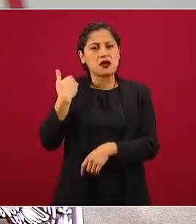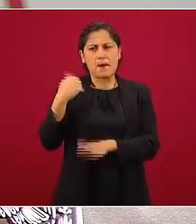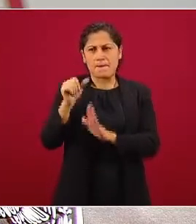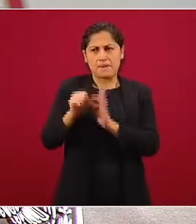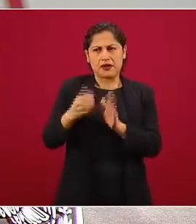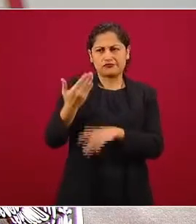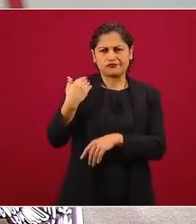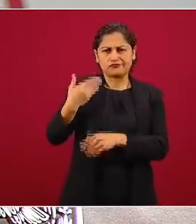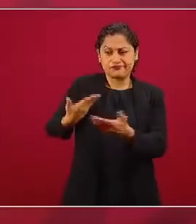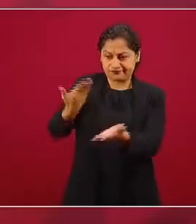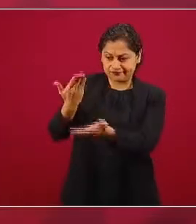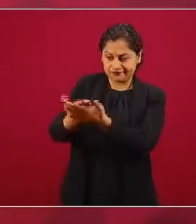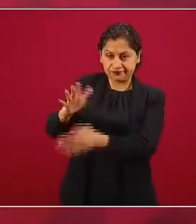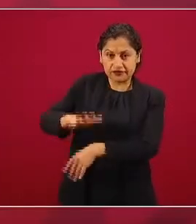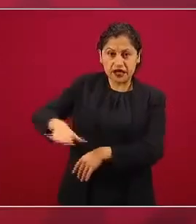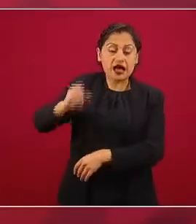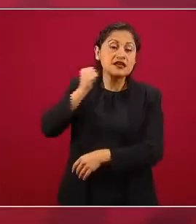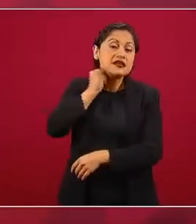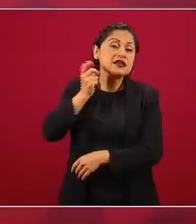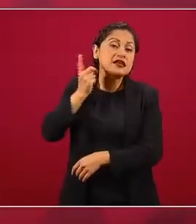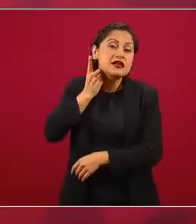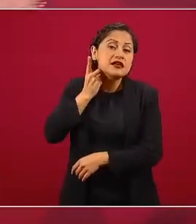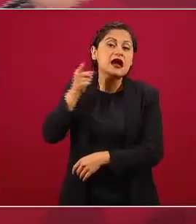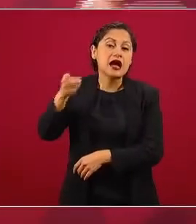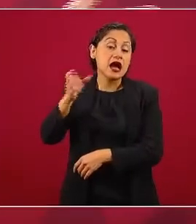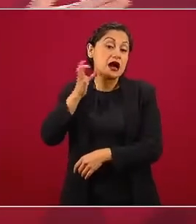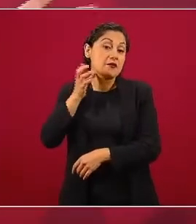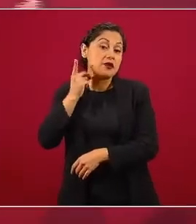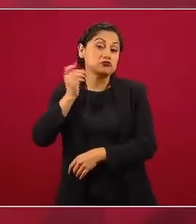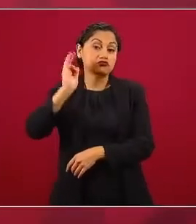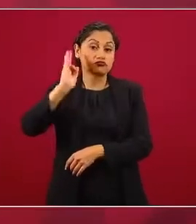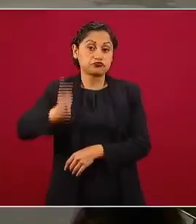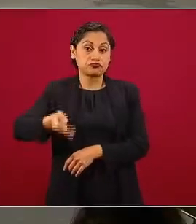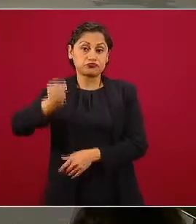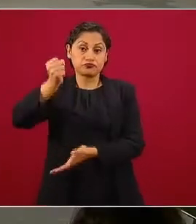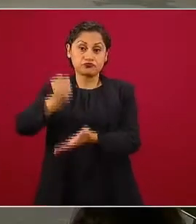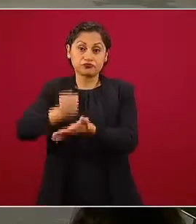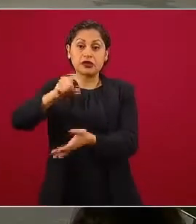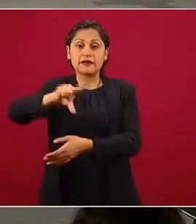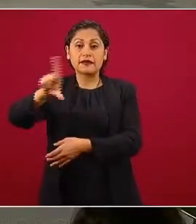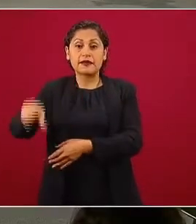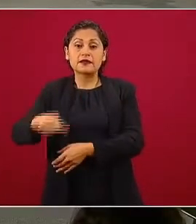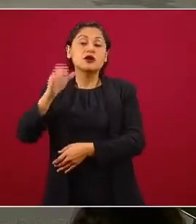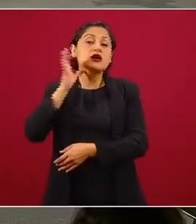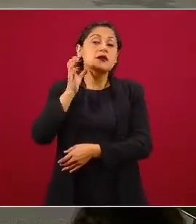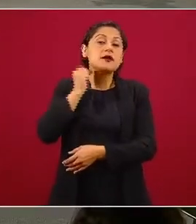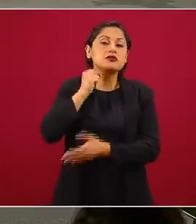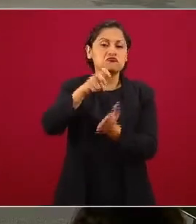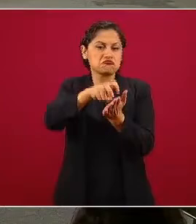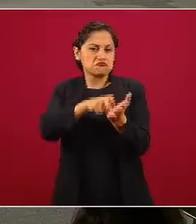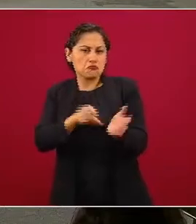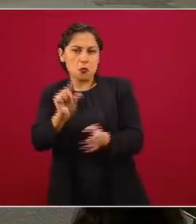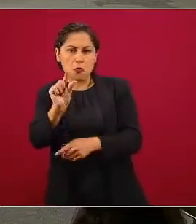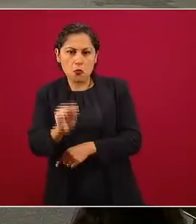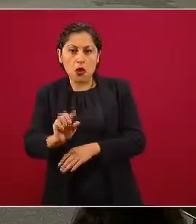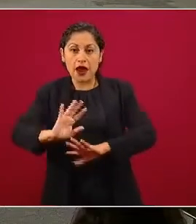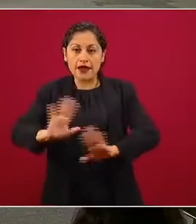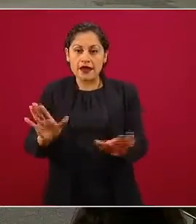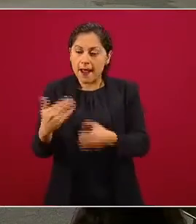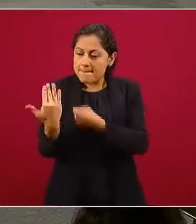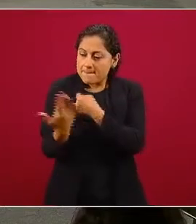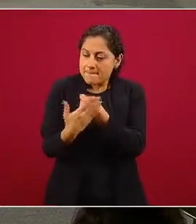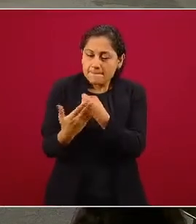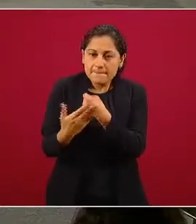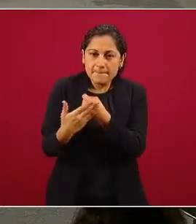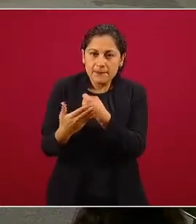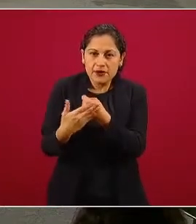meses. Fue aprobada una versión de ellas en la Cámara de Diputados, fue a la Cámara de Senadores, hicieron alguna modificación y está ya para su revisión final